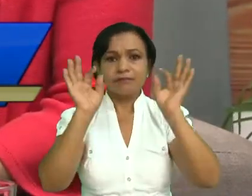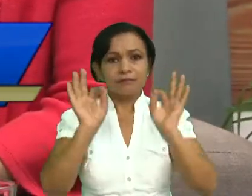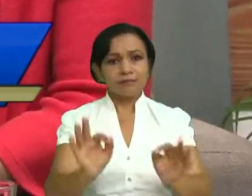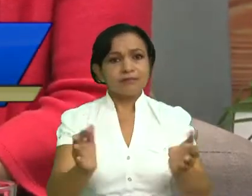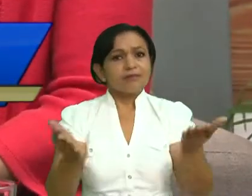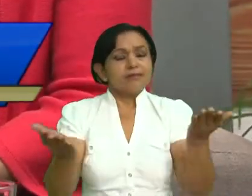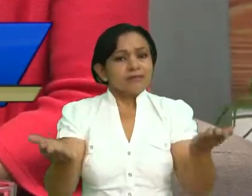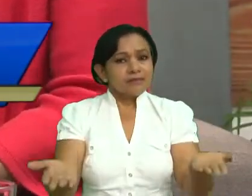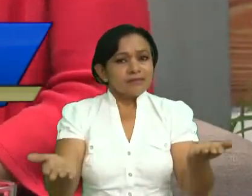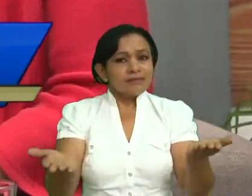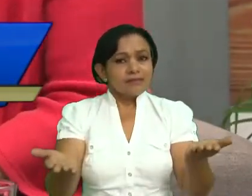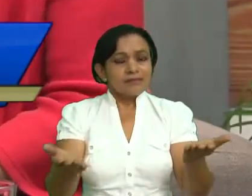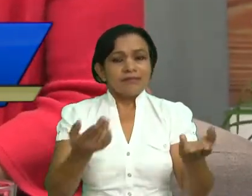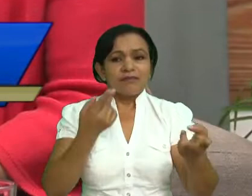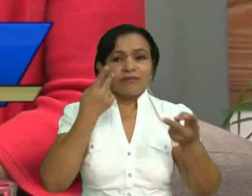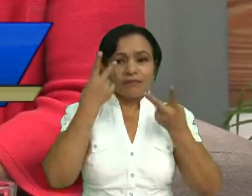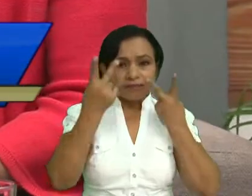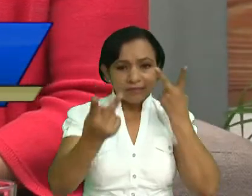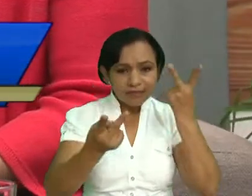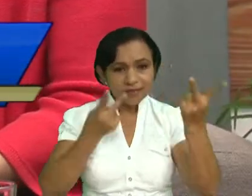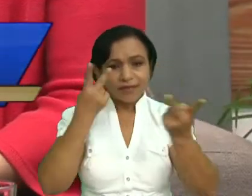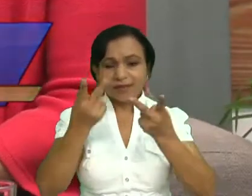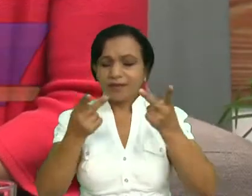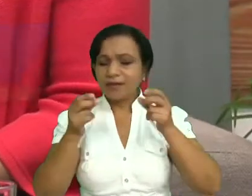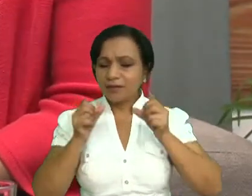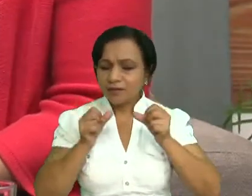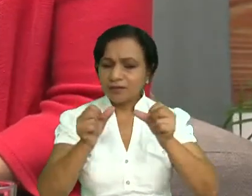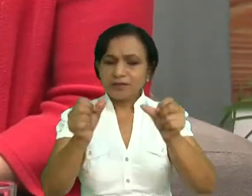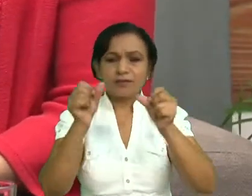comerciantes. Nosotros hacemos visita permanente a los mercados.